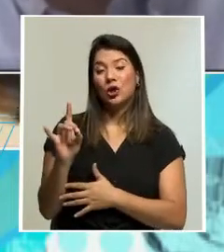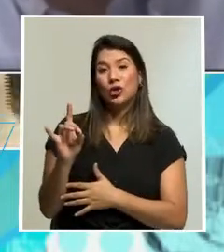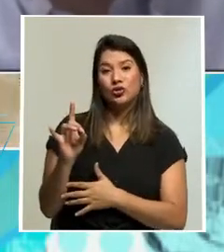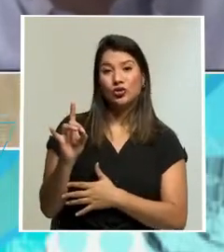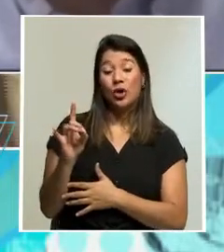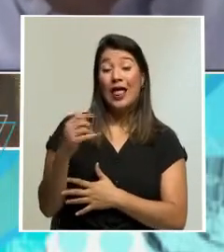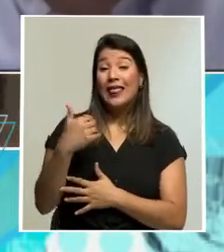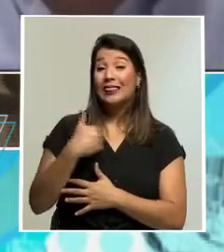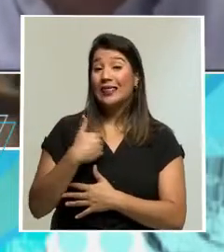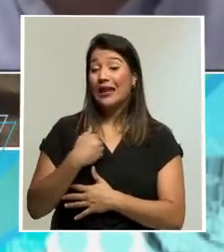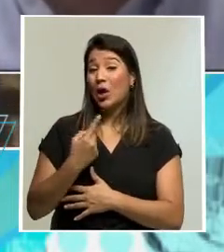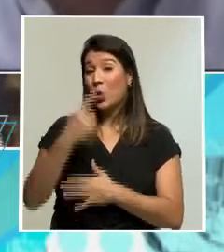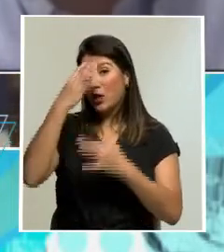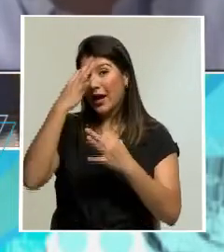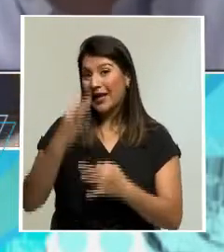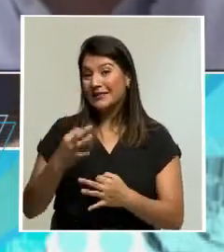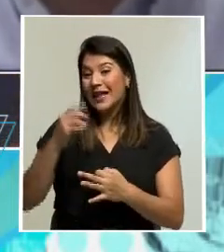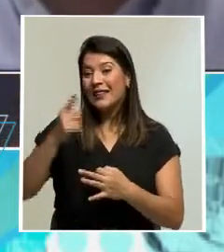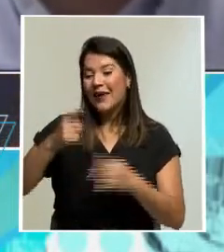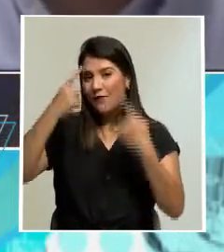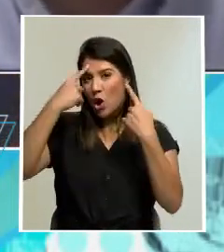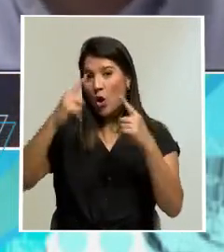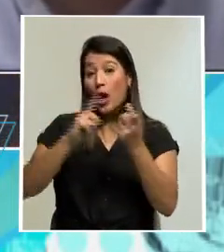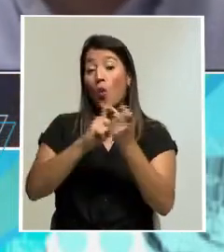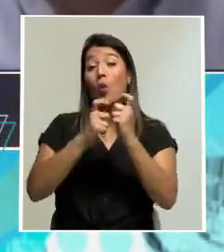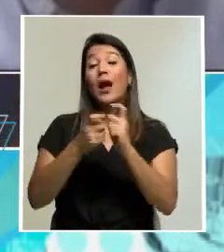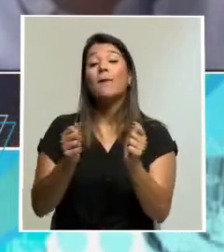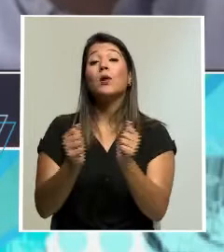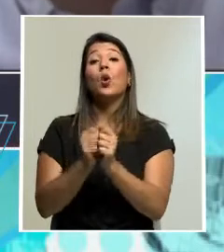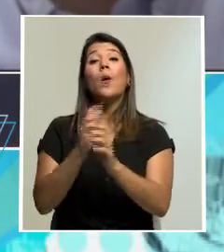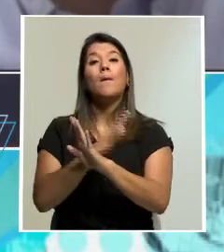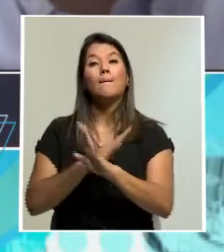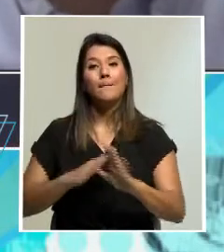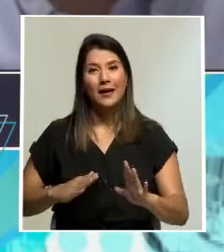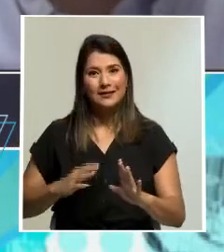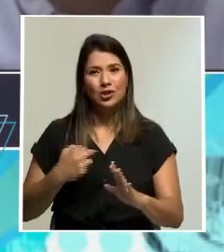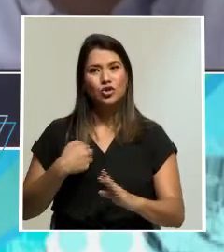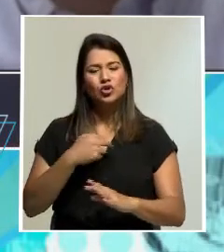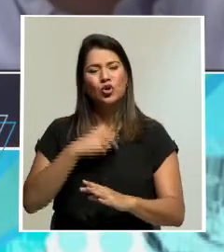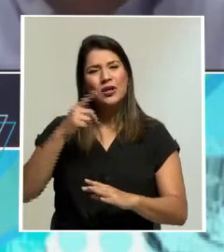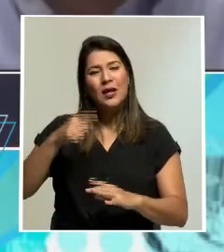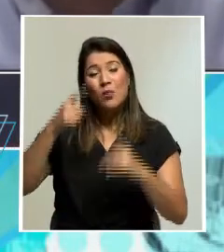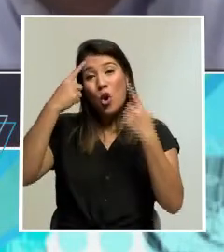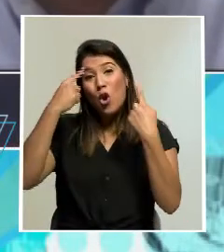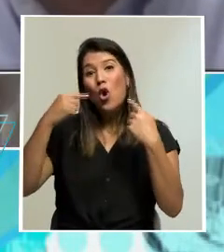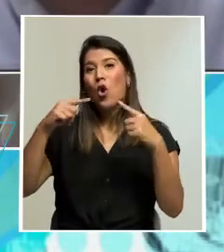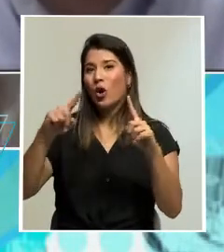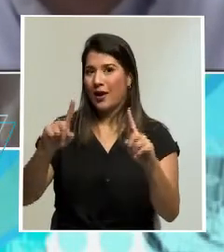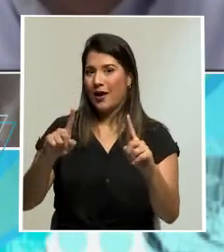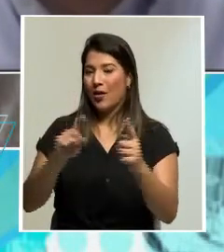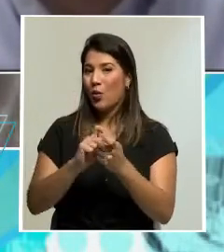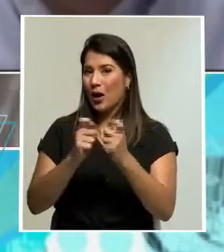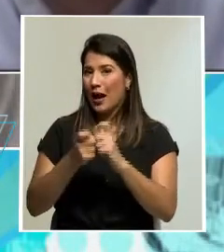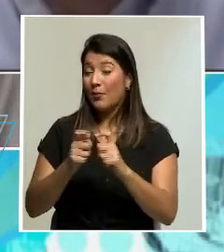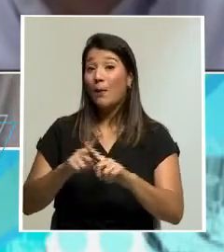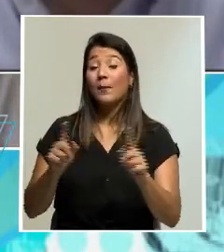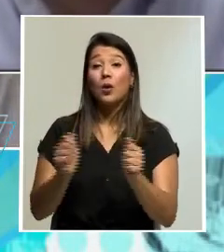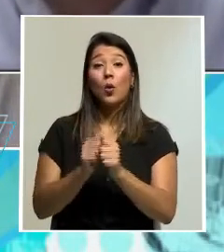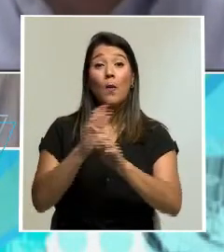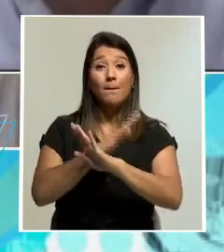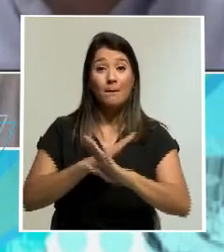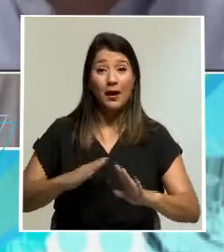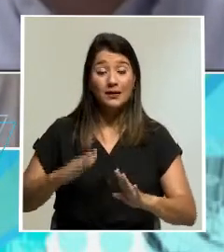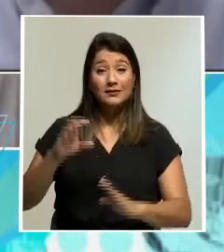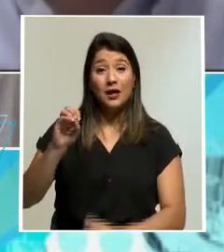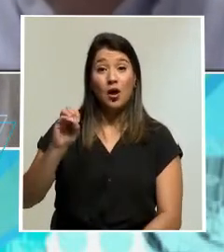de que el cambio es pacífico, que tenemos que hacer un cambio cívico, y eso marca una gran distinción. Ortega